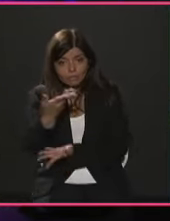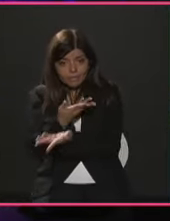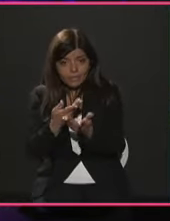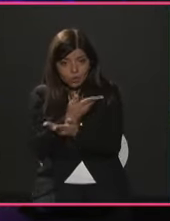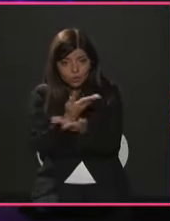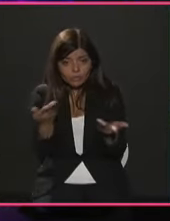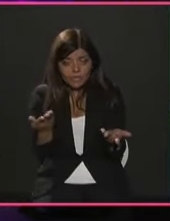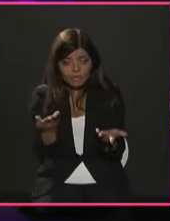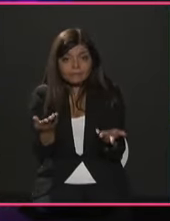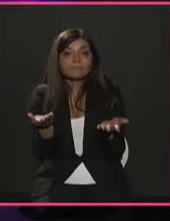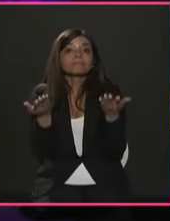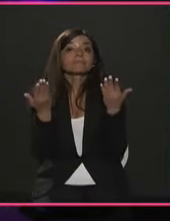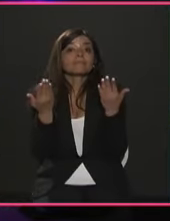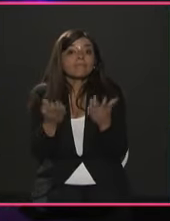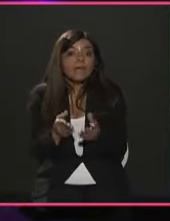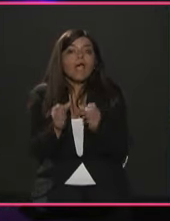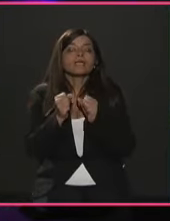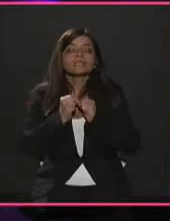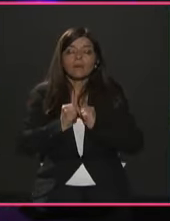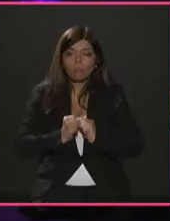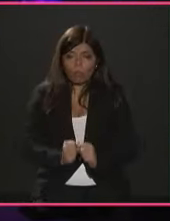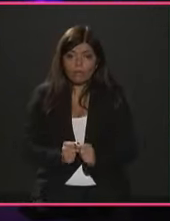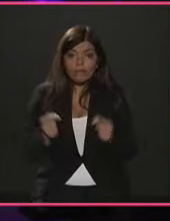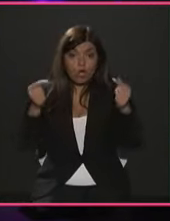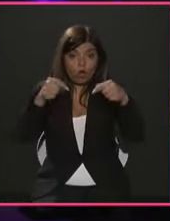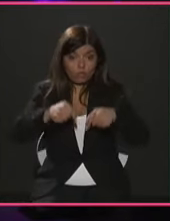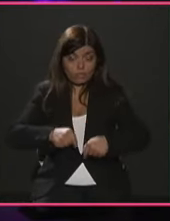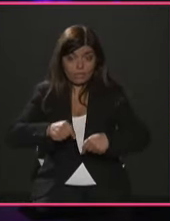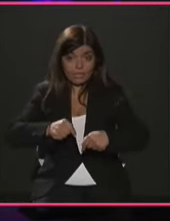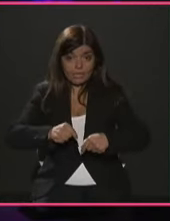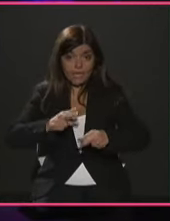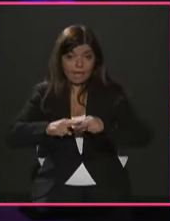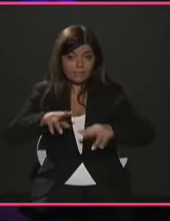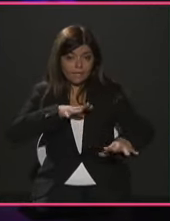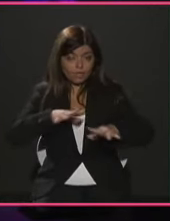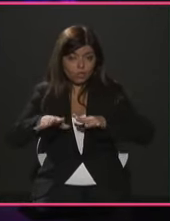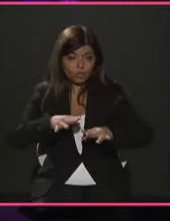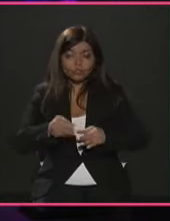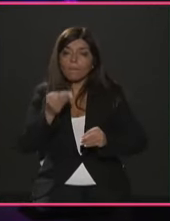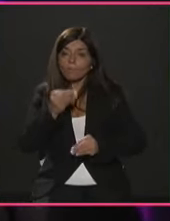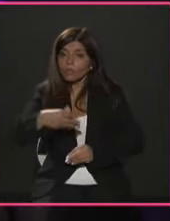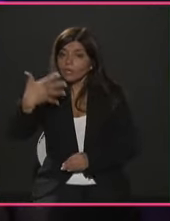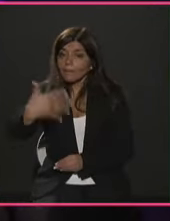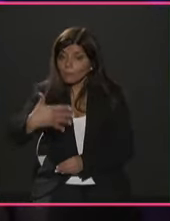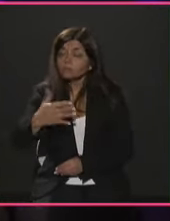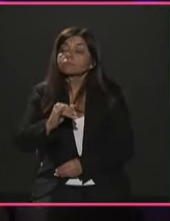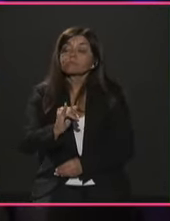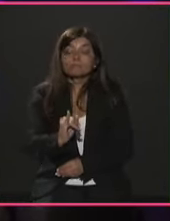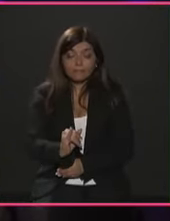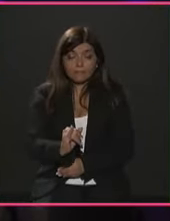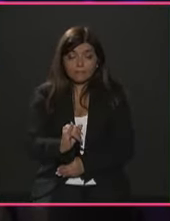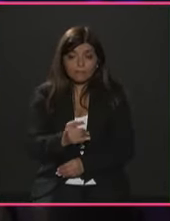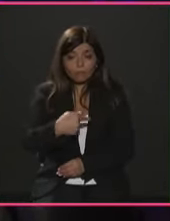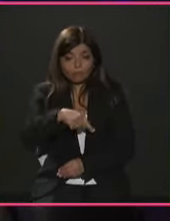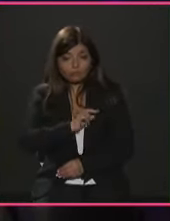ustedes es que se puede hoy día hacer cosas muy important important si aceptamos de colaborar